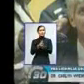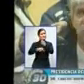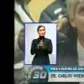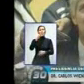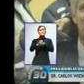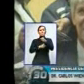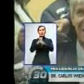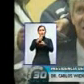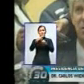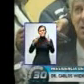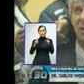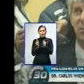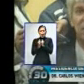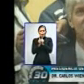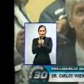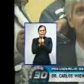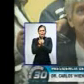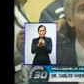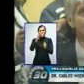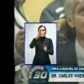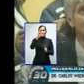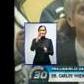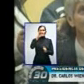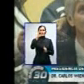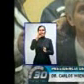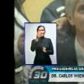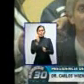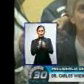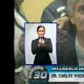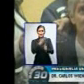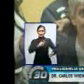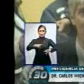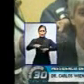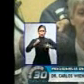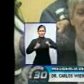años y medio, al lado del ingeniero Ferreira, en la gerencia de salud del Instituto de Previsión Social.